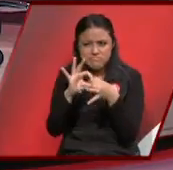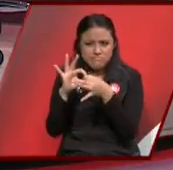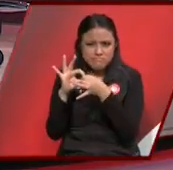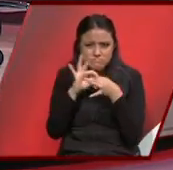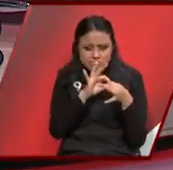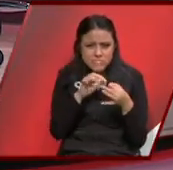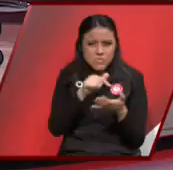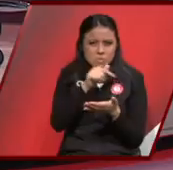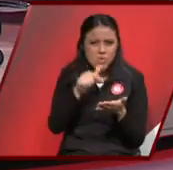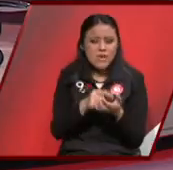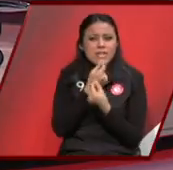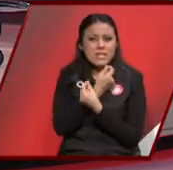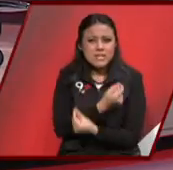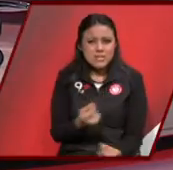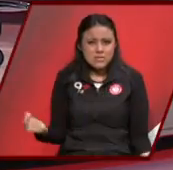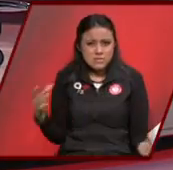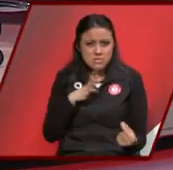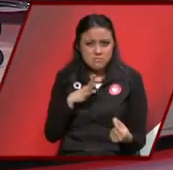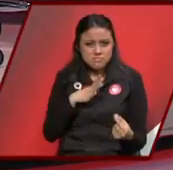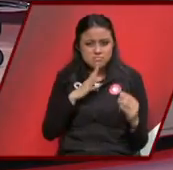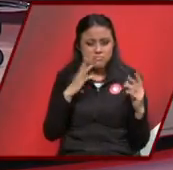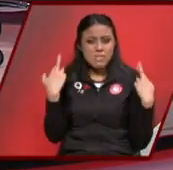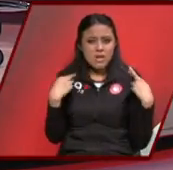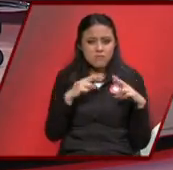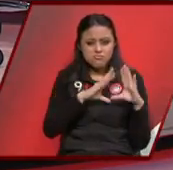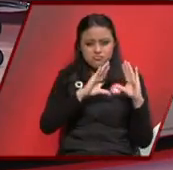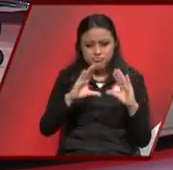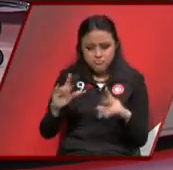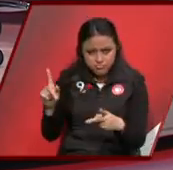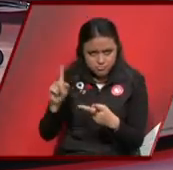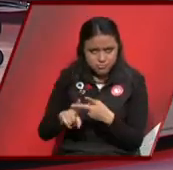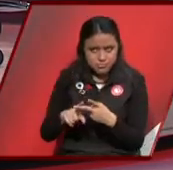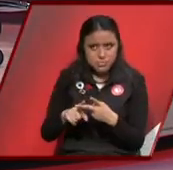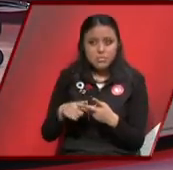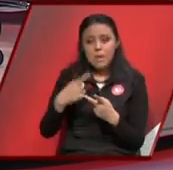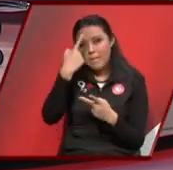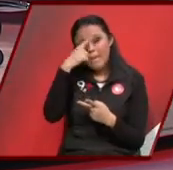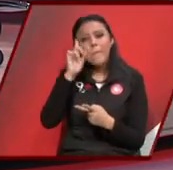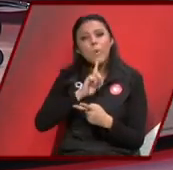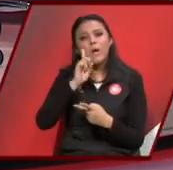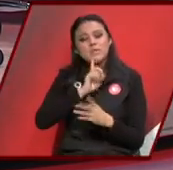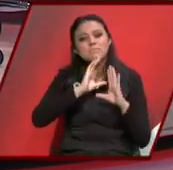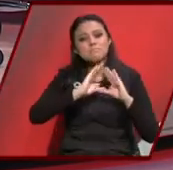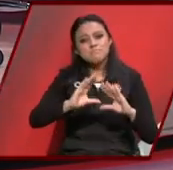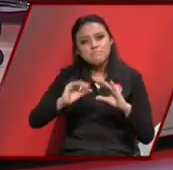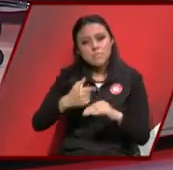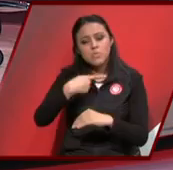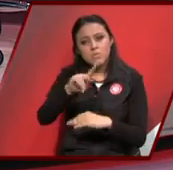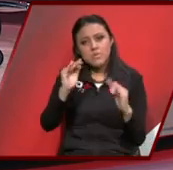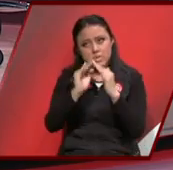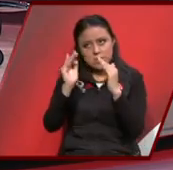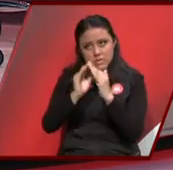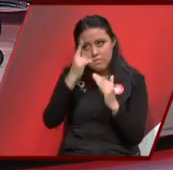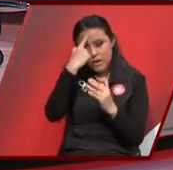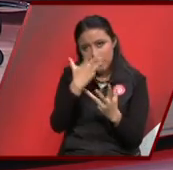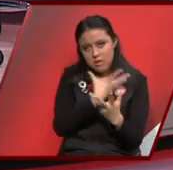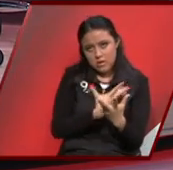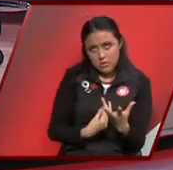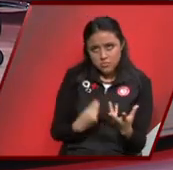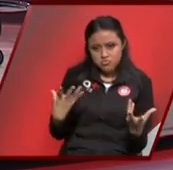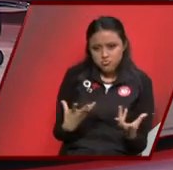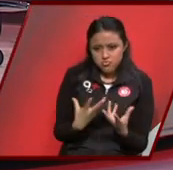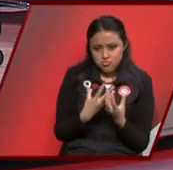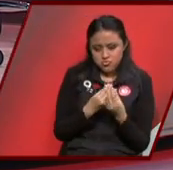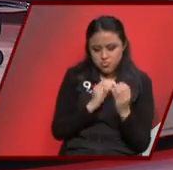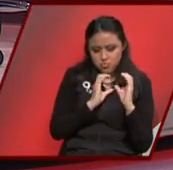Una red de estancias infantiles, capacitación para el empleo para las mujeres, primordialmente buscando que trabajen desde el hogar para que no dejen a los hijos